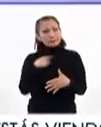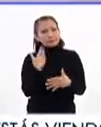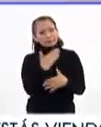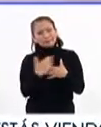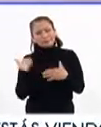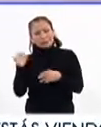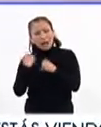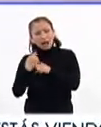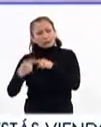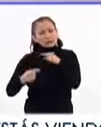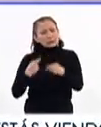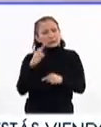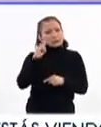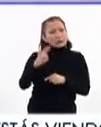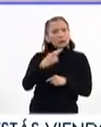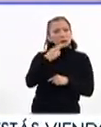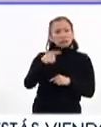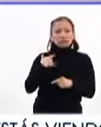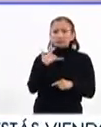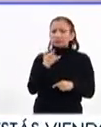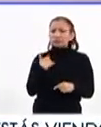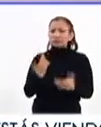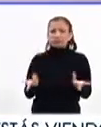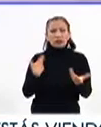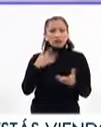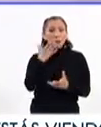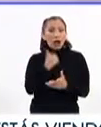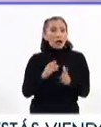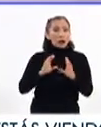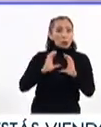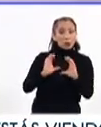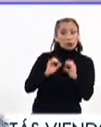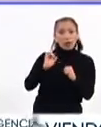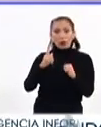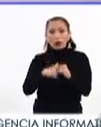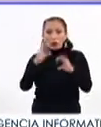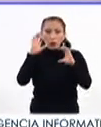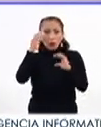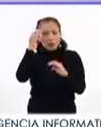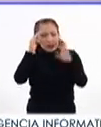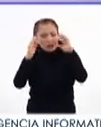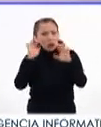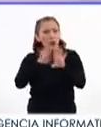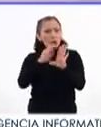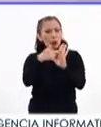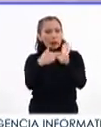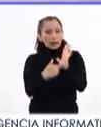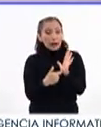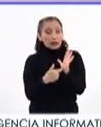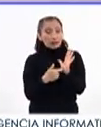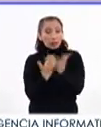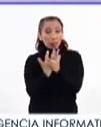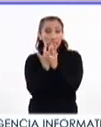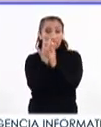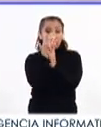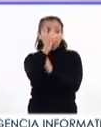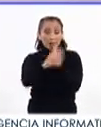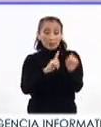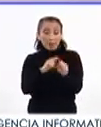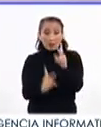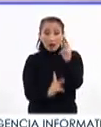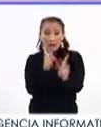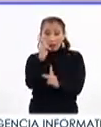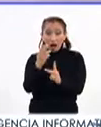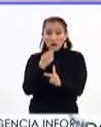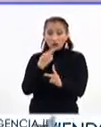las últimas décadas a un uso intensivo sin métodos de conservación y manejo establecidos. La sobreexplotación de especies de plantas